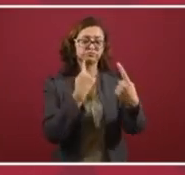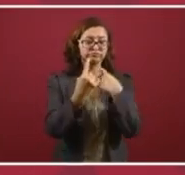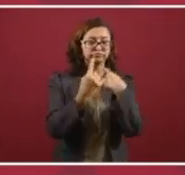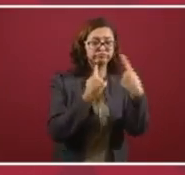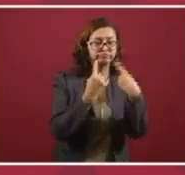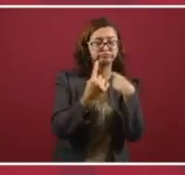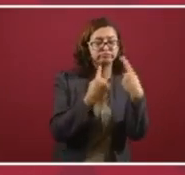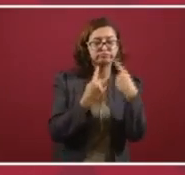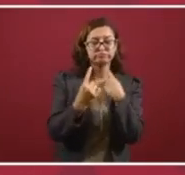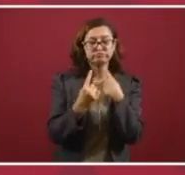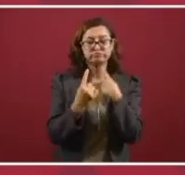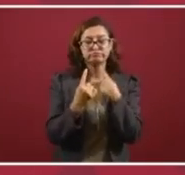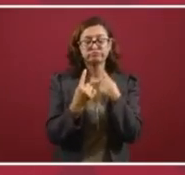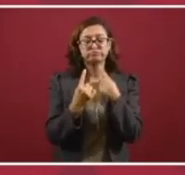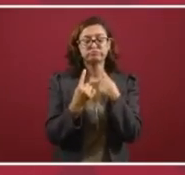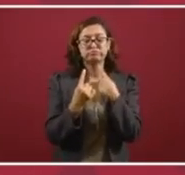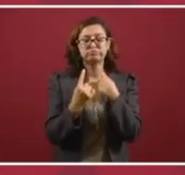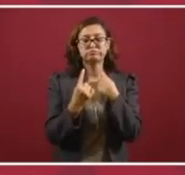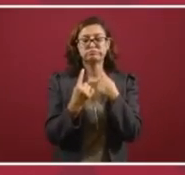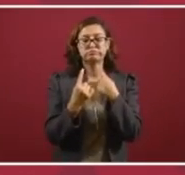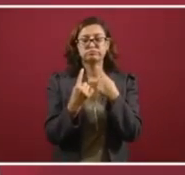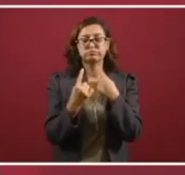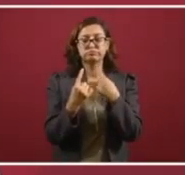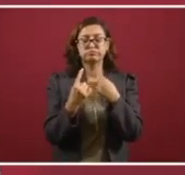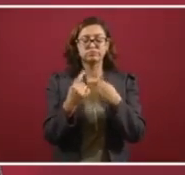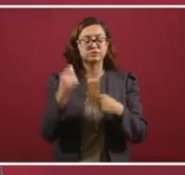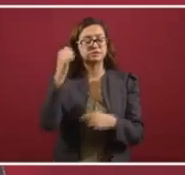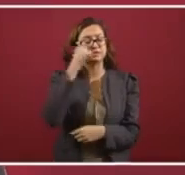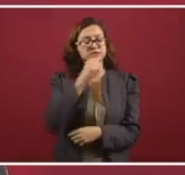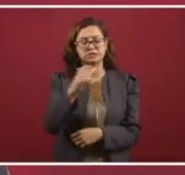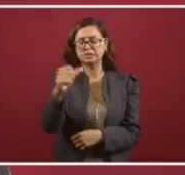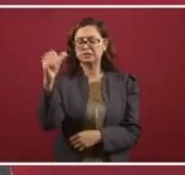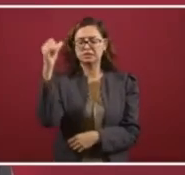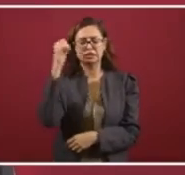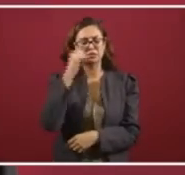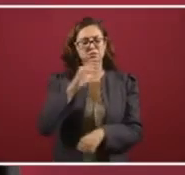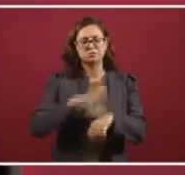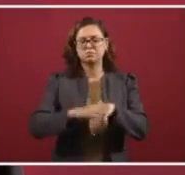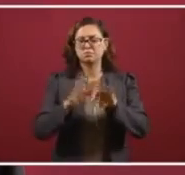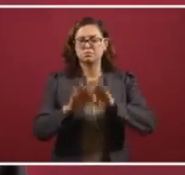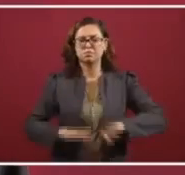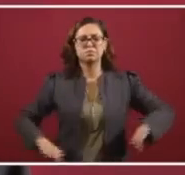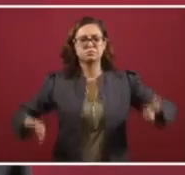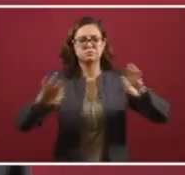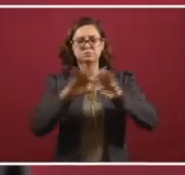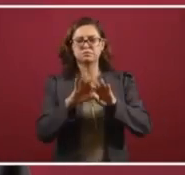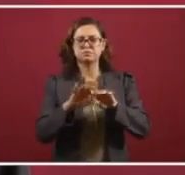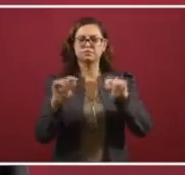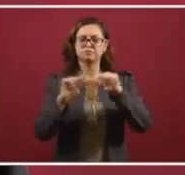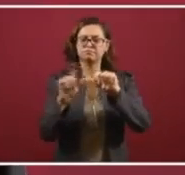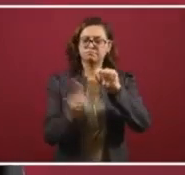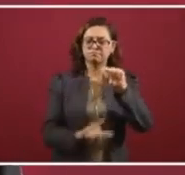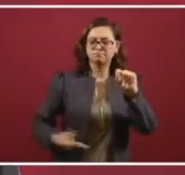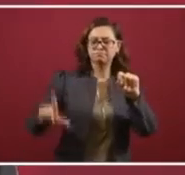poniendo por delante el interés nacional